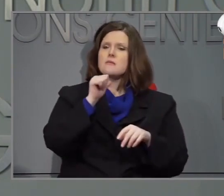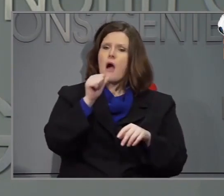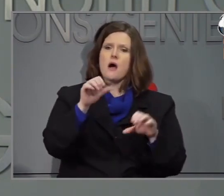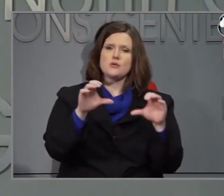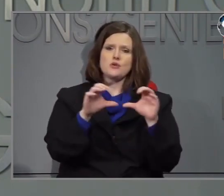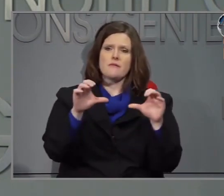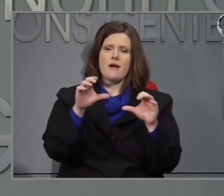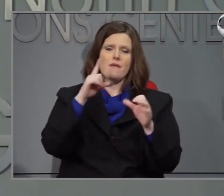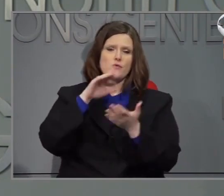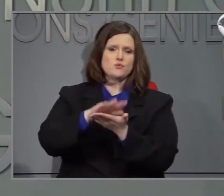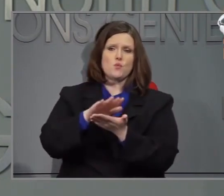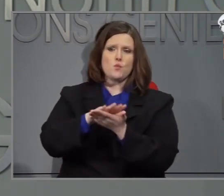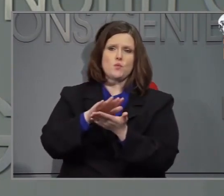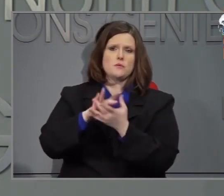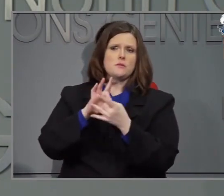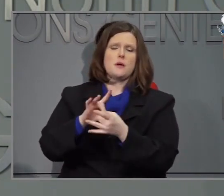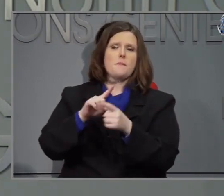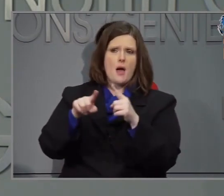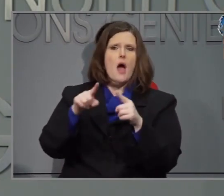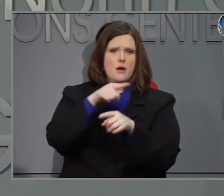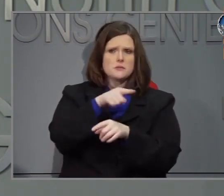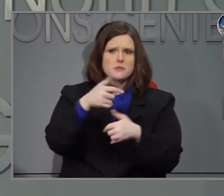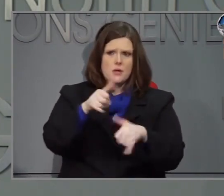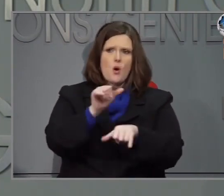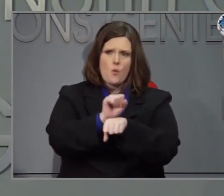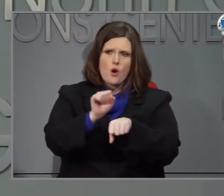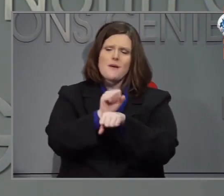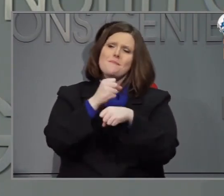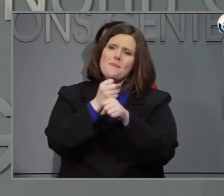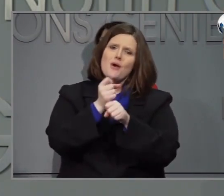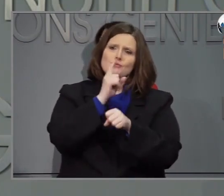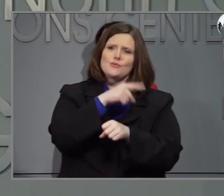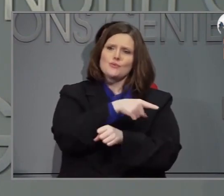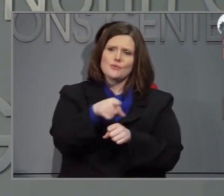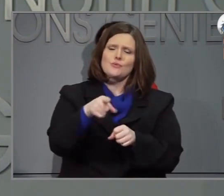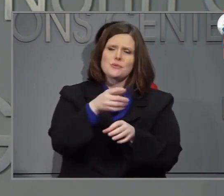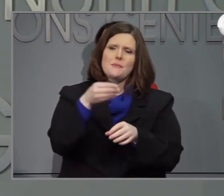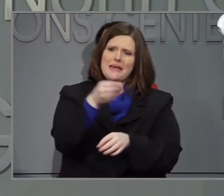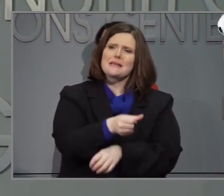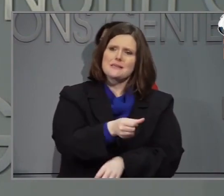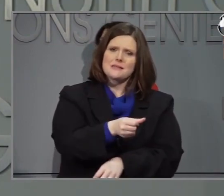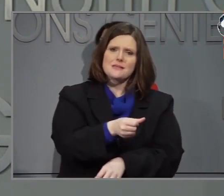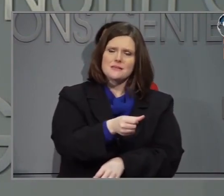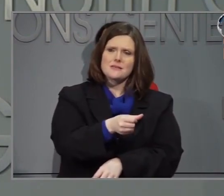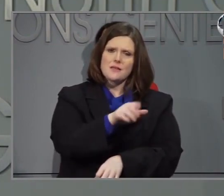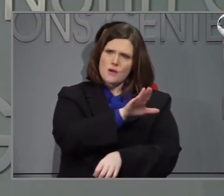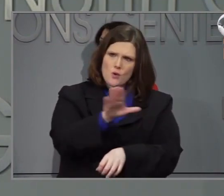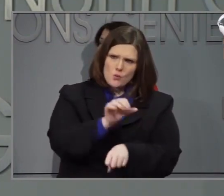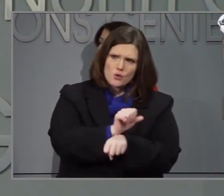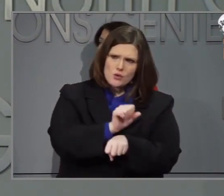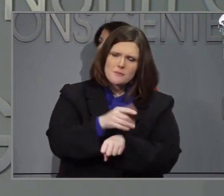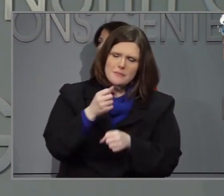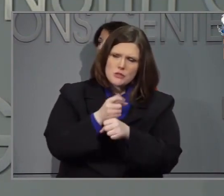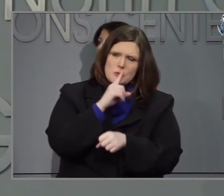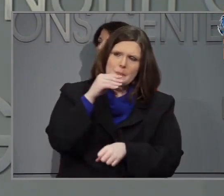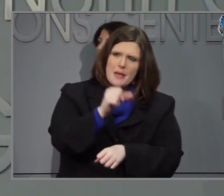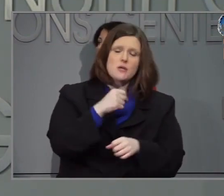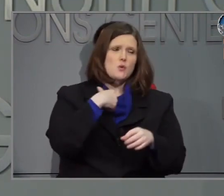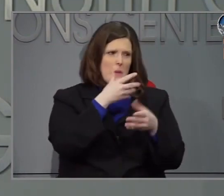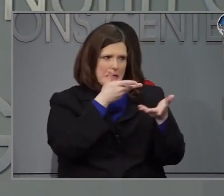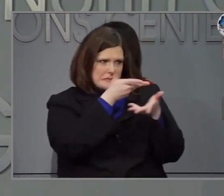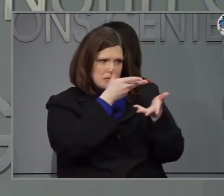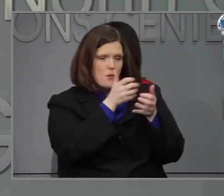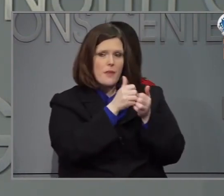y personal que no está certificado pero también están trabajando queremos asegurarnos que ellos reciban sueldo vamos a